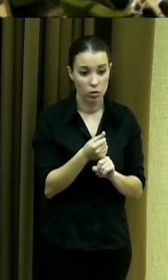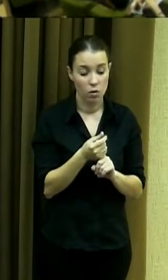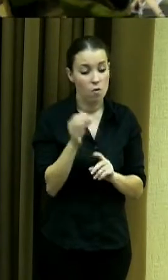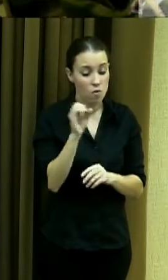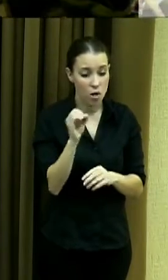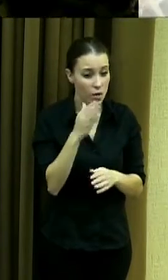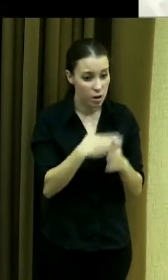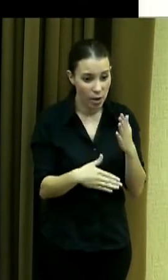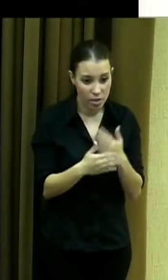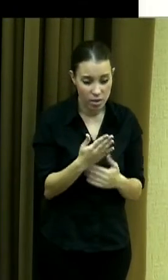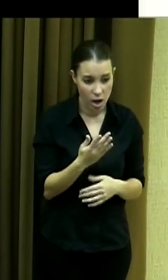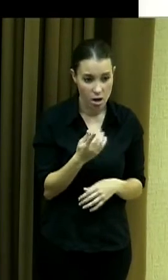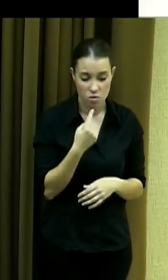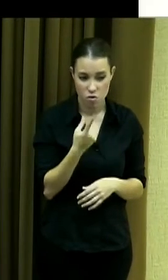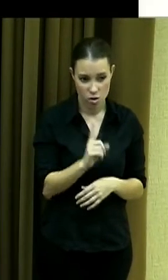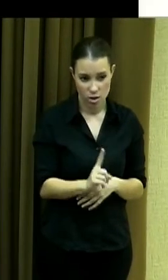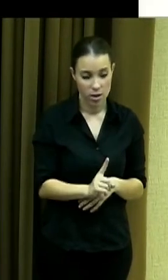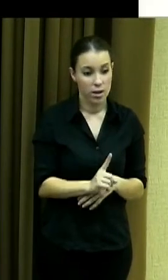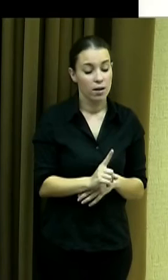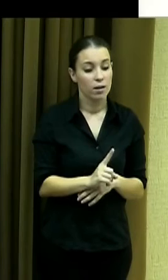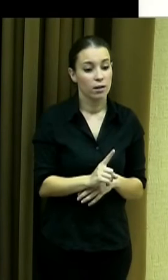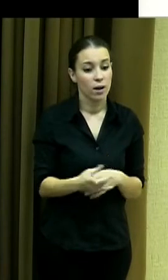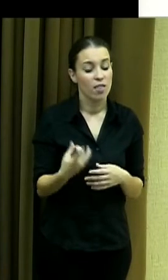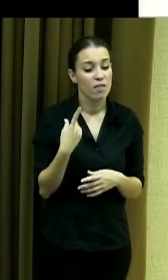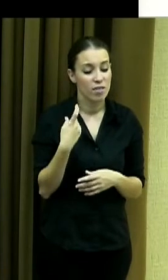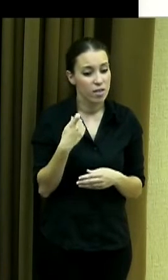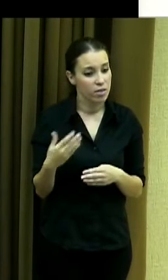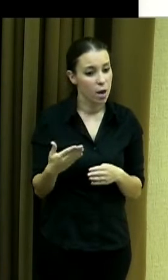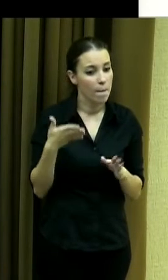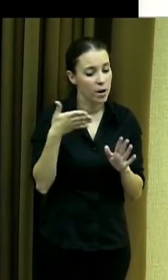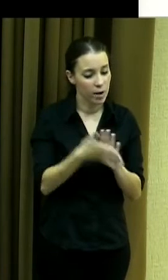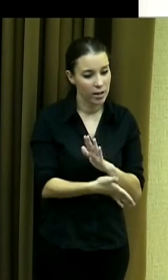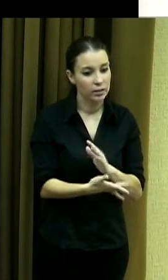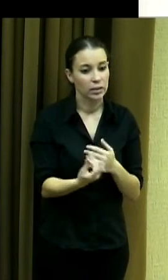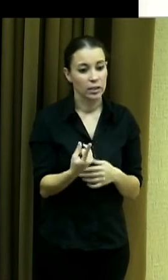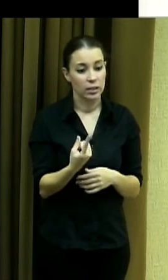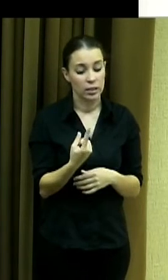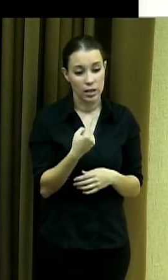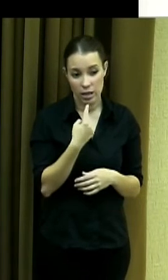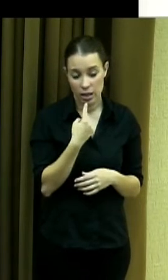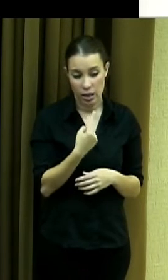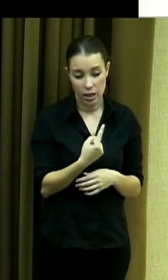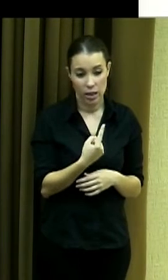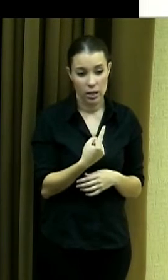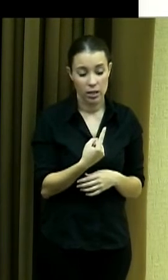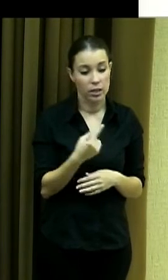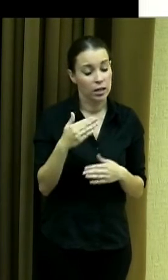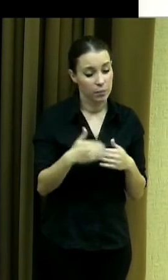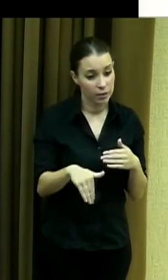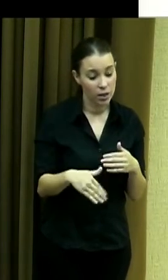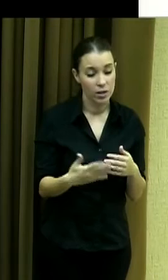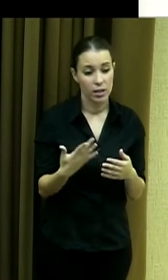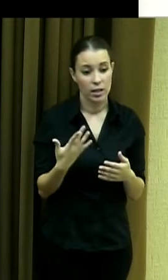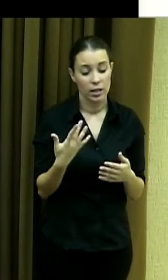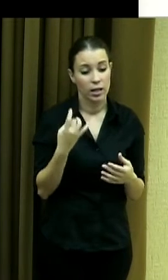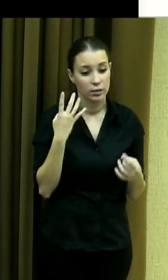de discapacidad. Van a ser las deficiencias permanentes las que limiten las limitaciones en la actividad